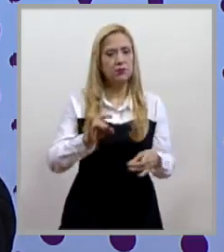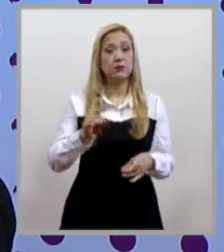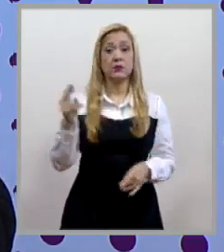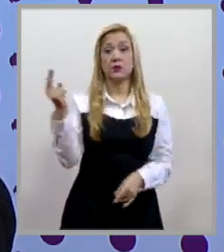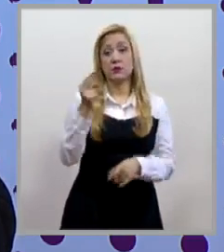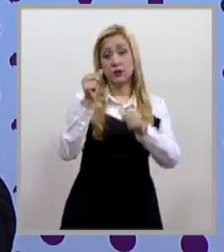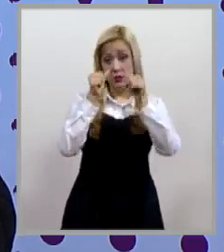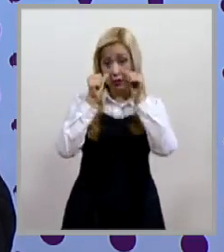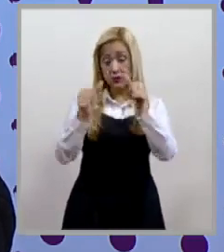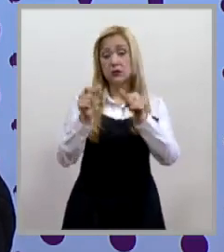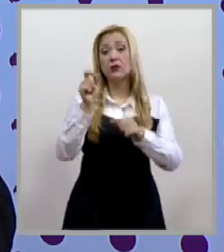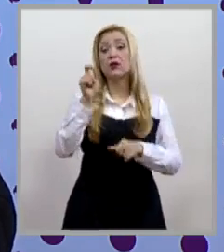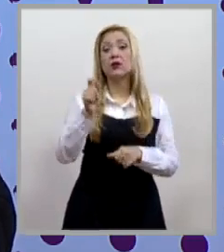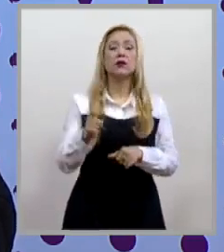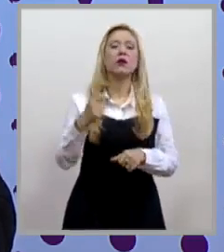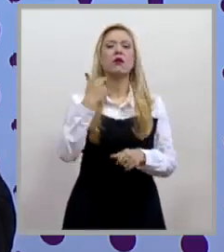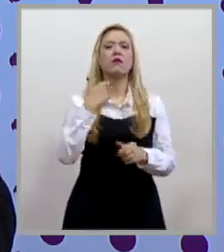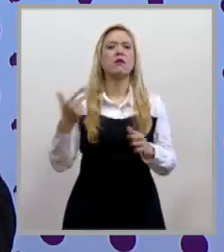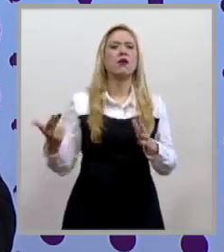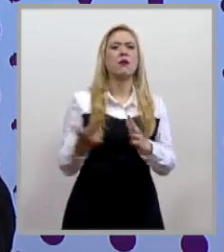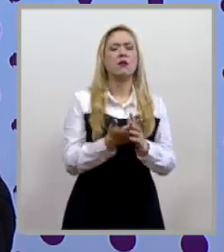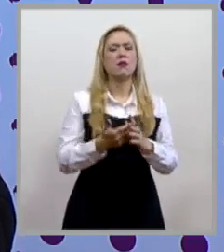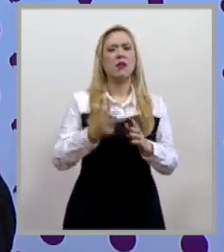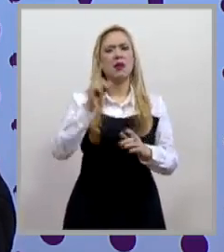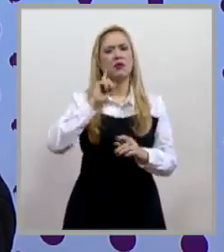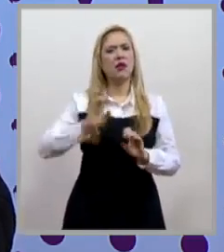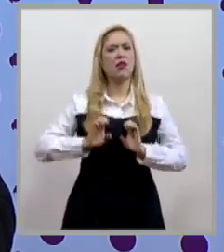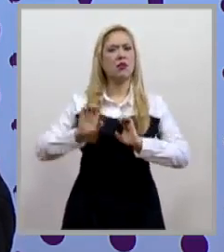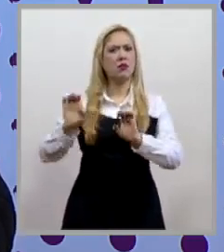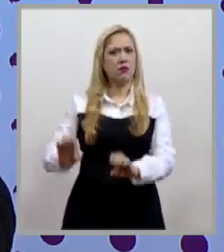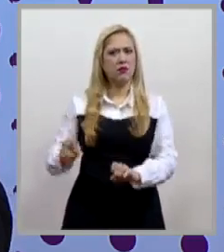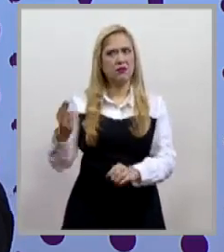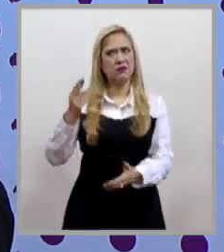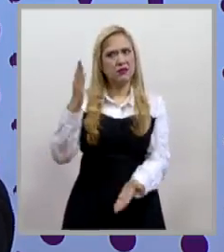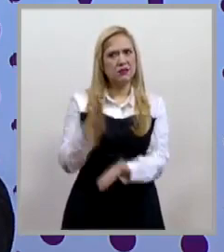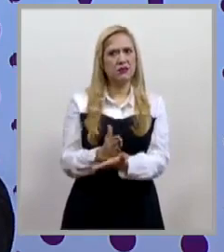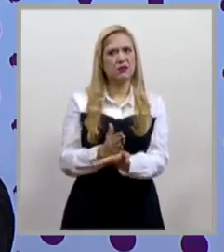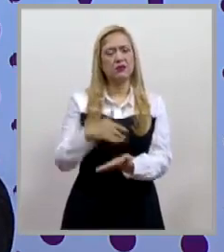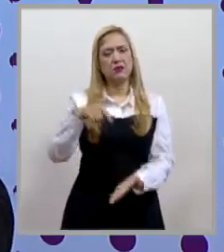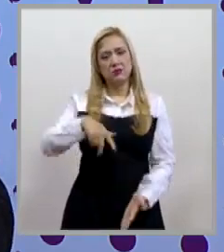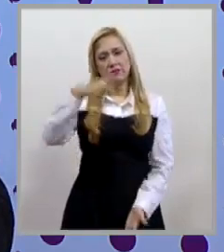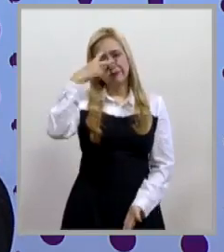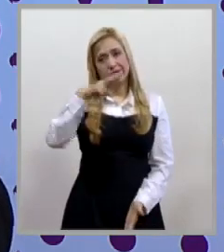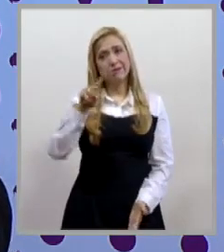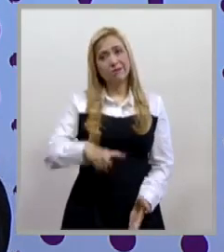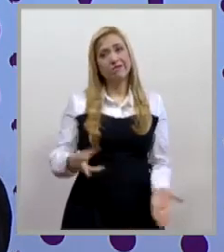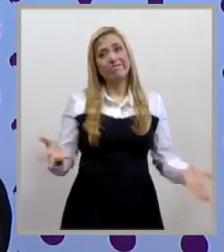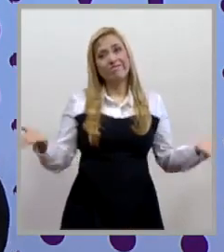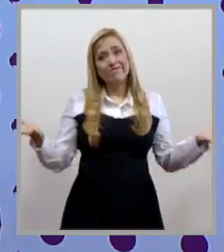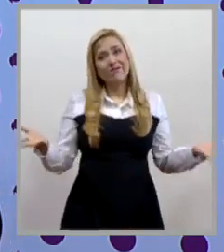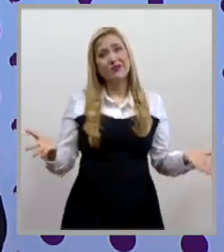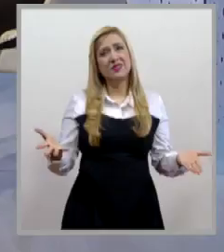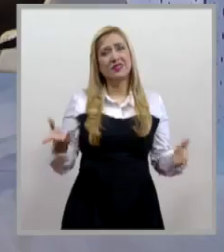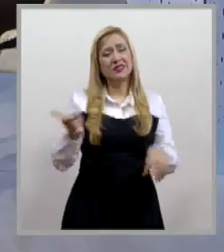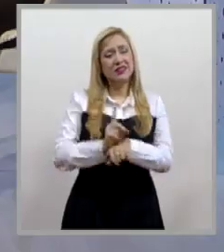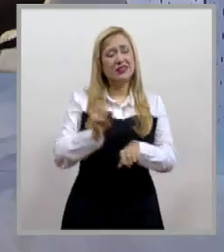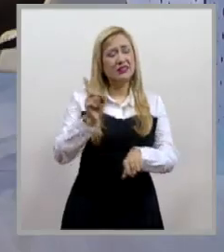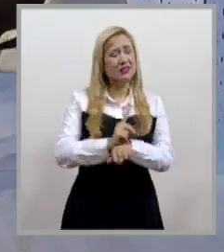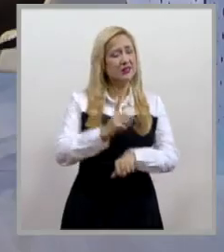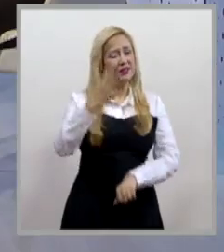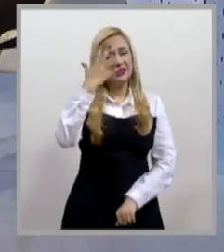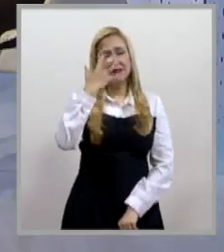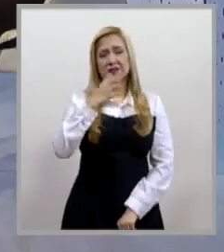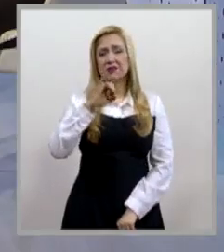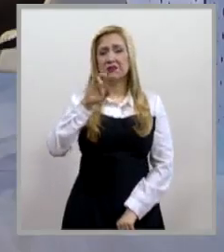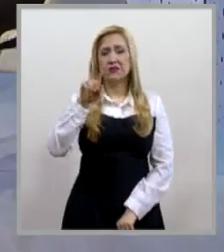medidas urgentes como es el feminicidio y el combate al feminicidio. Una situación que evidentemente en México nos lastima